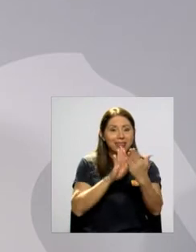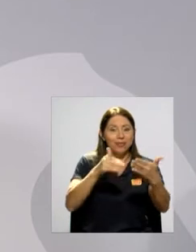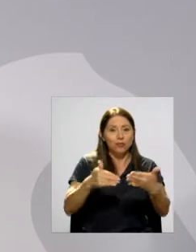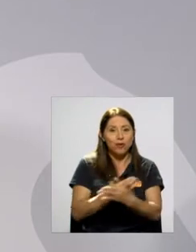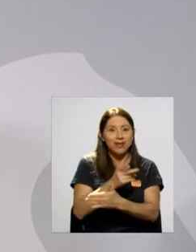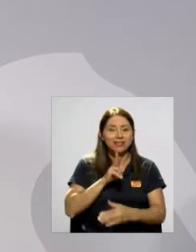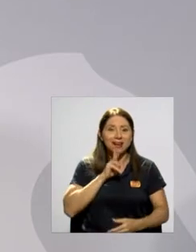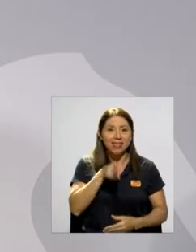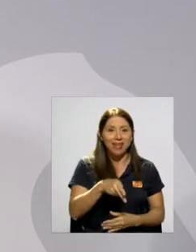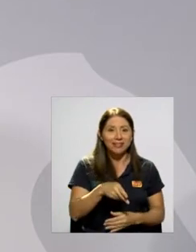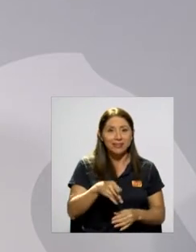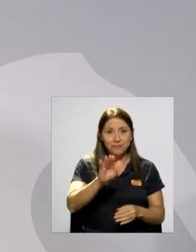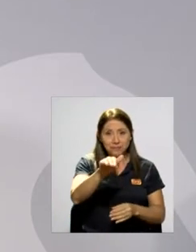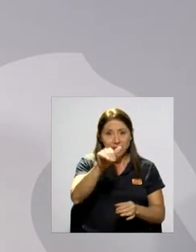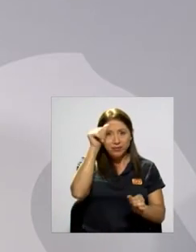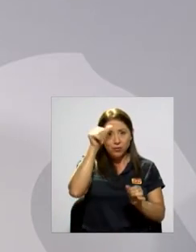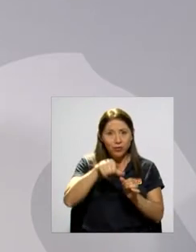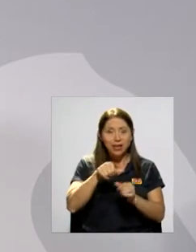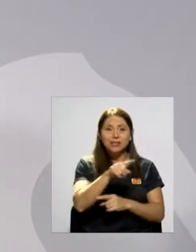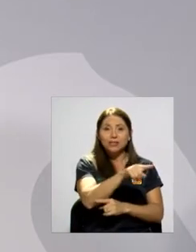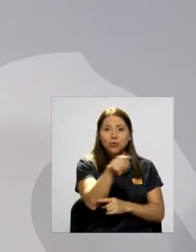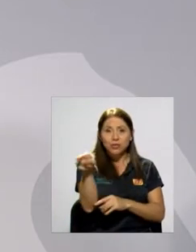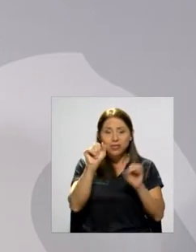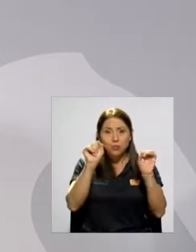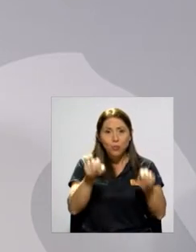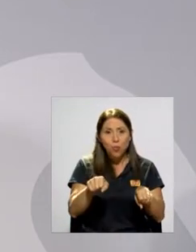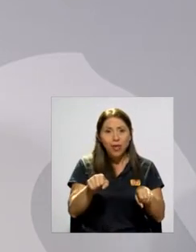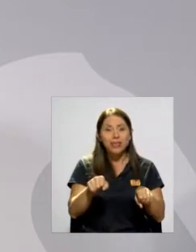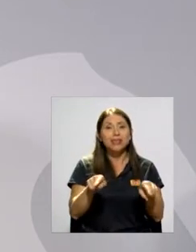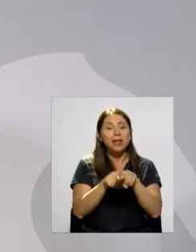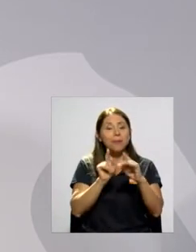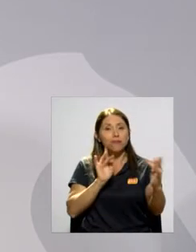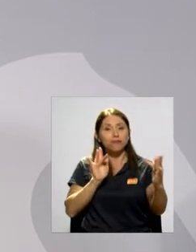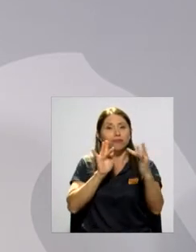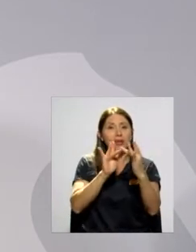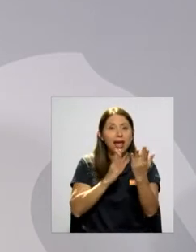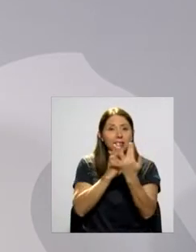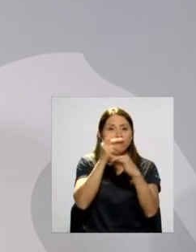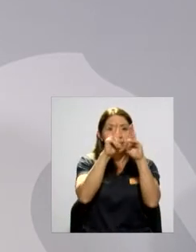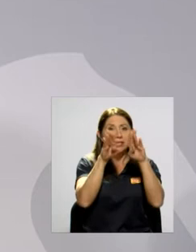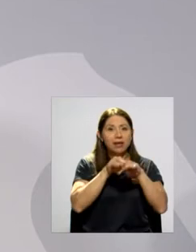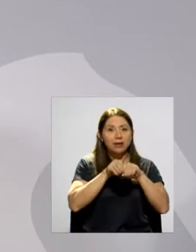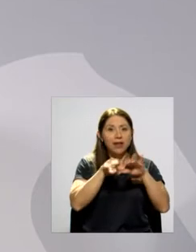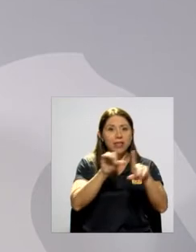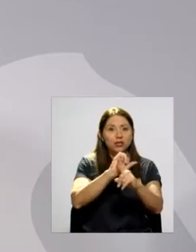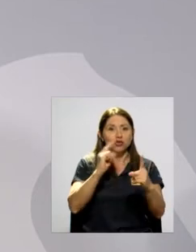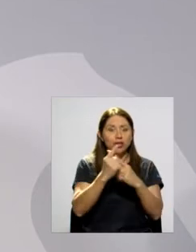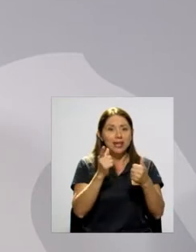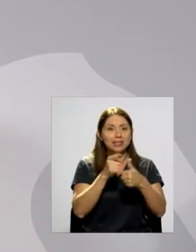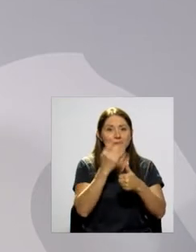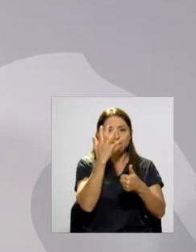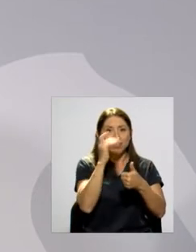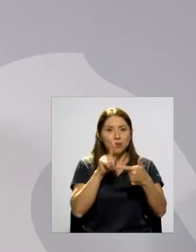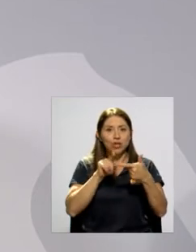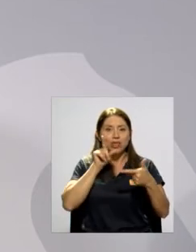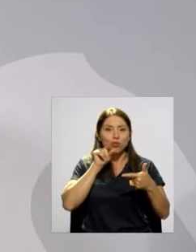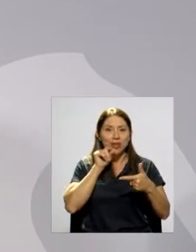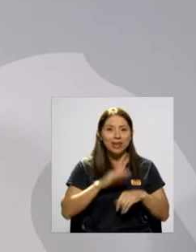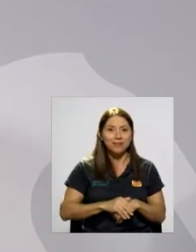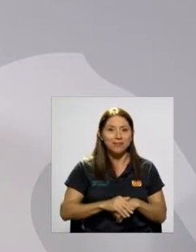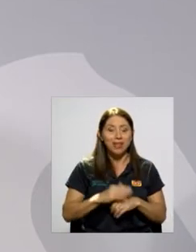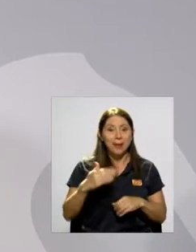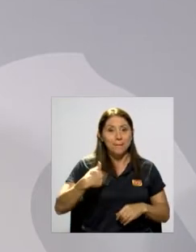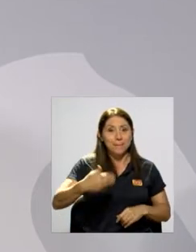realidades. Recordarles que ustedes nos pueden seguir también a través de nuestras redes sociales, estamos en Facebook y en Twitter. Y